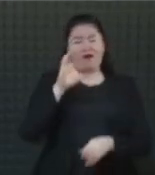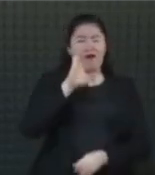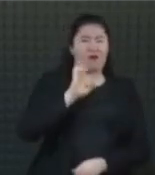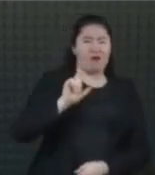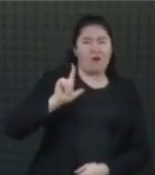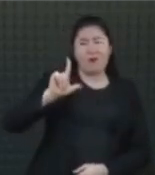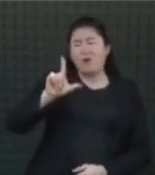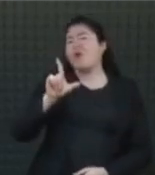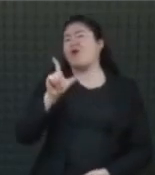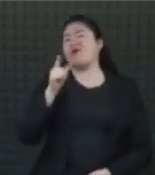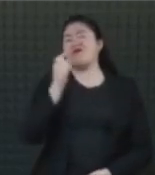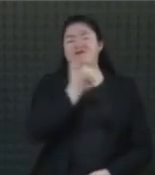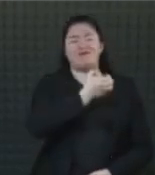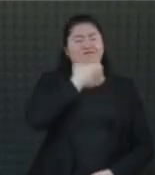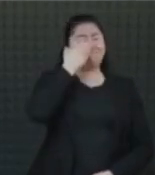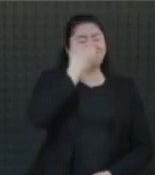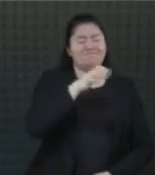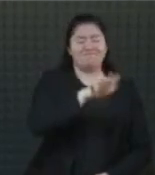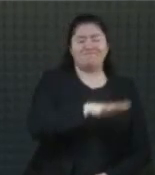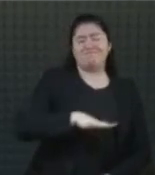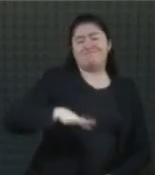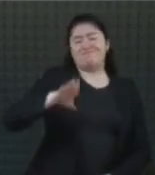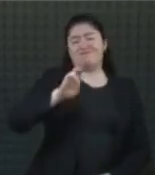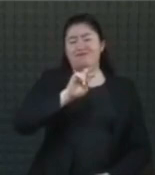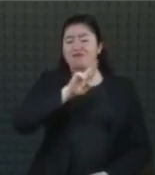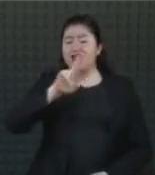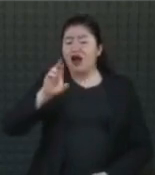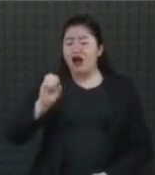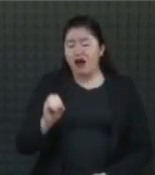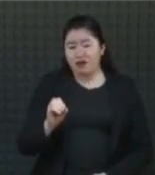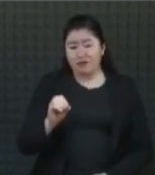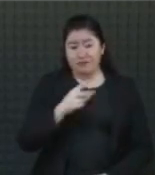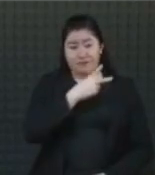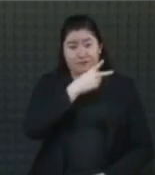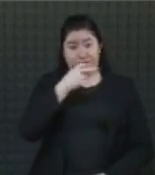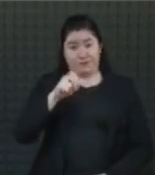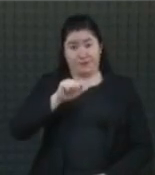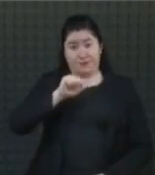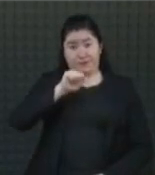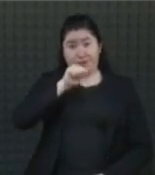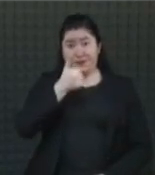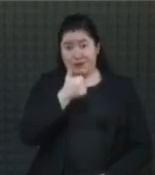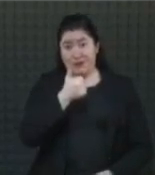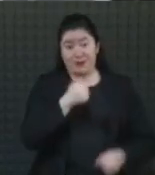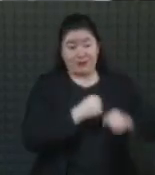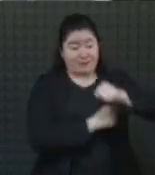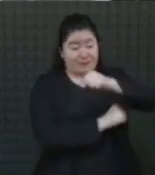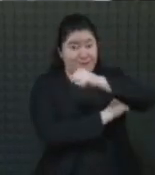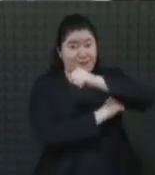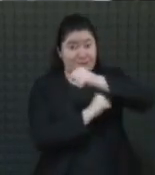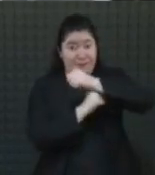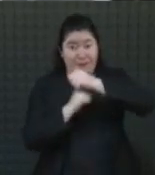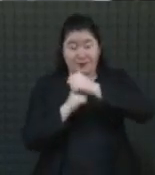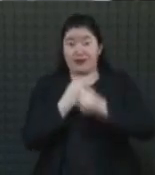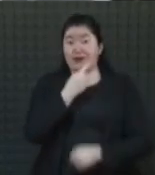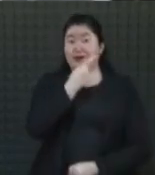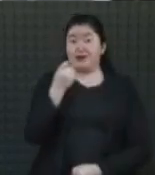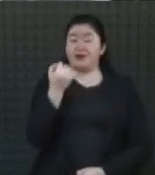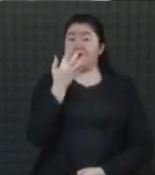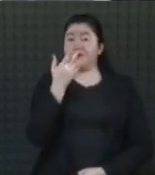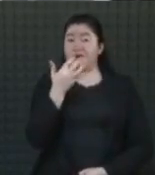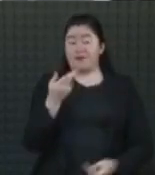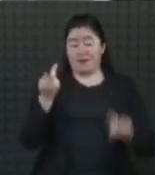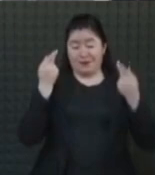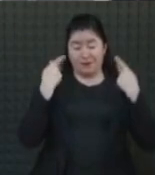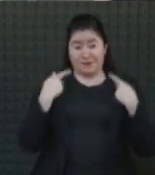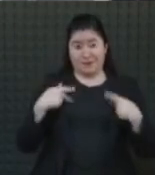normales, barrios. Hay 211 pilares y 150 miembros del programa de